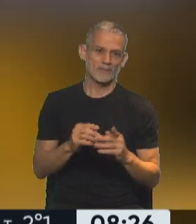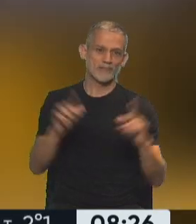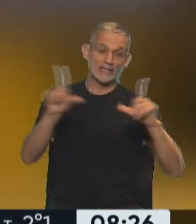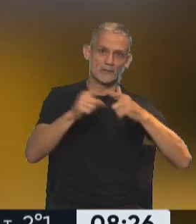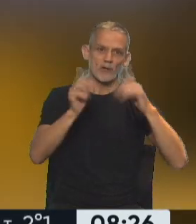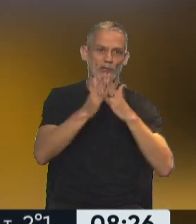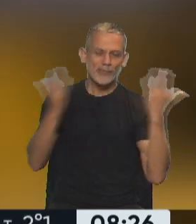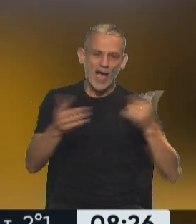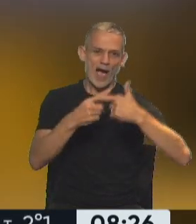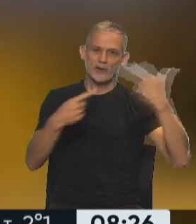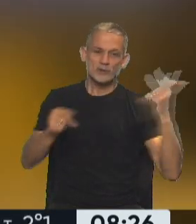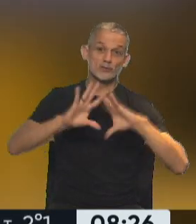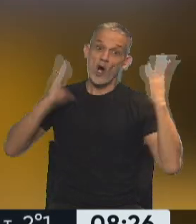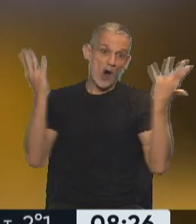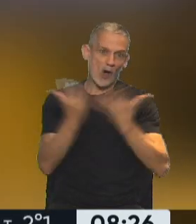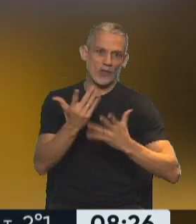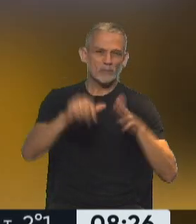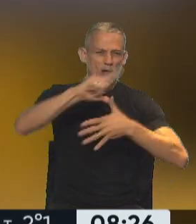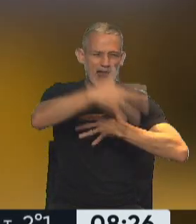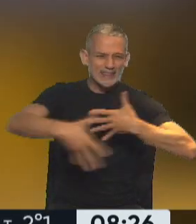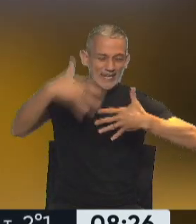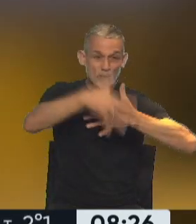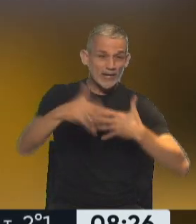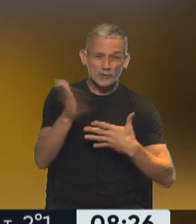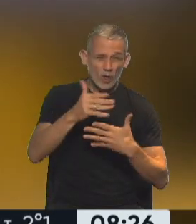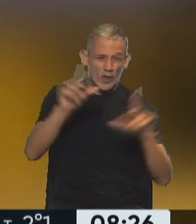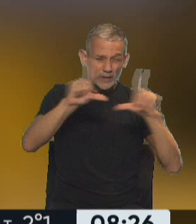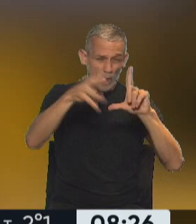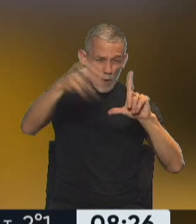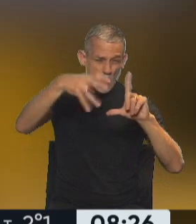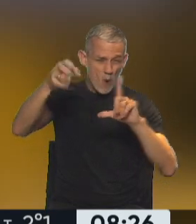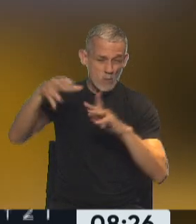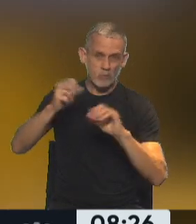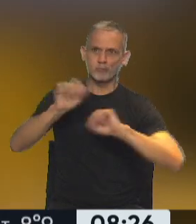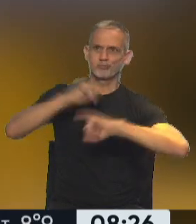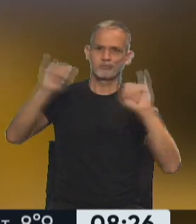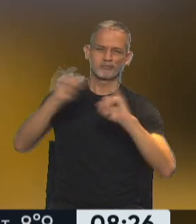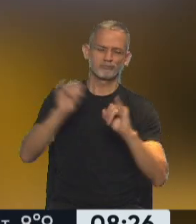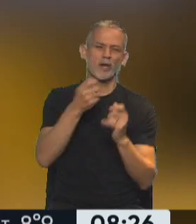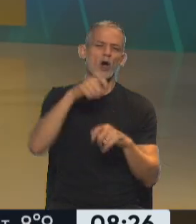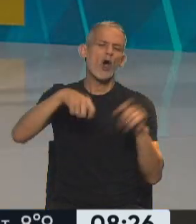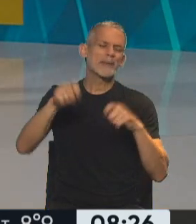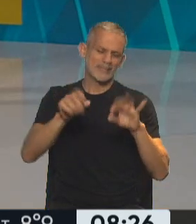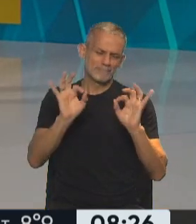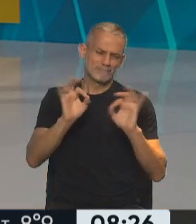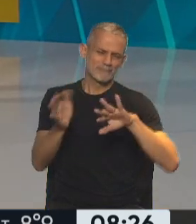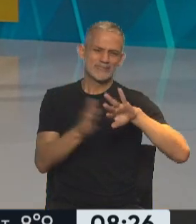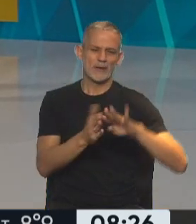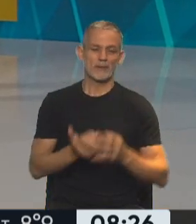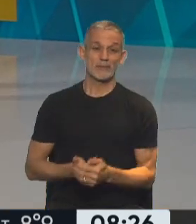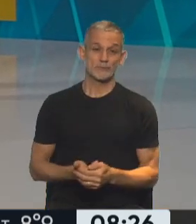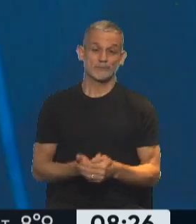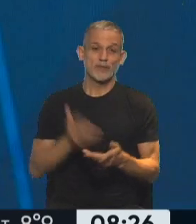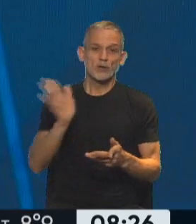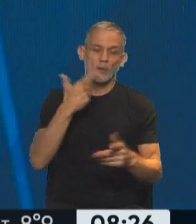en todo el mundo, en Latinoamérica, todos los medios levantaron inmediatamente. Comentarios aparte de lo que pasó.